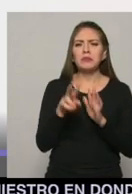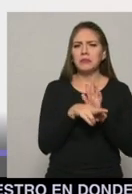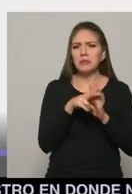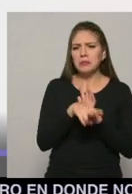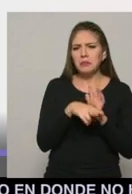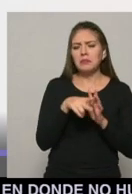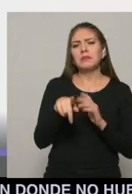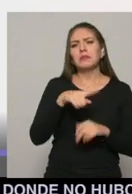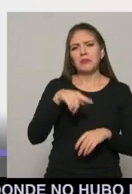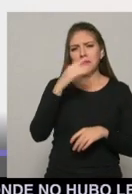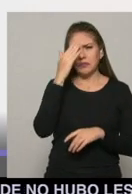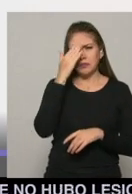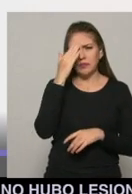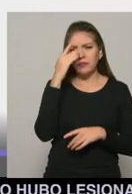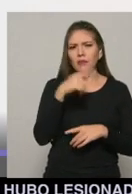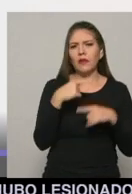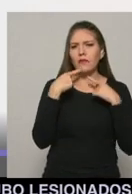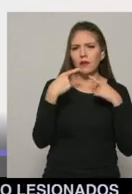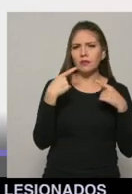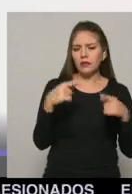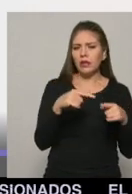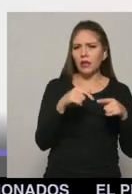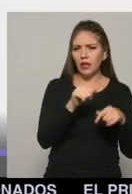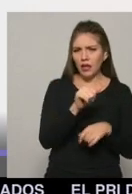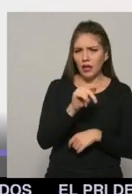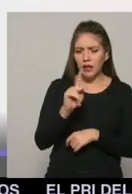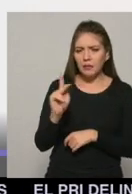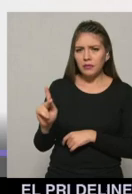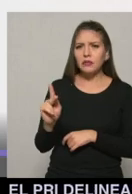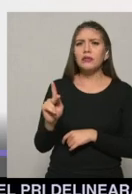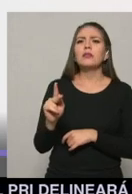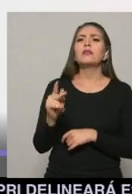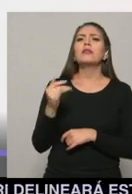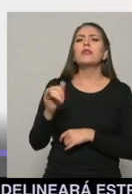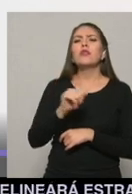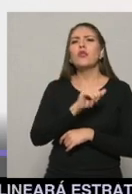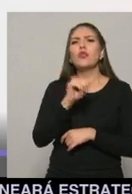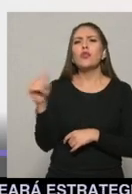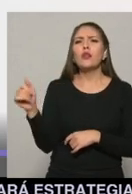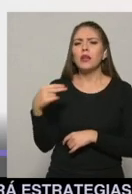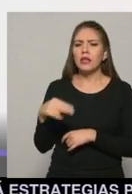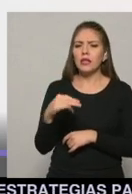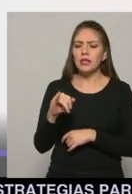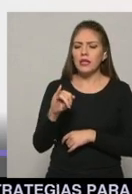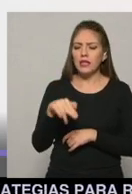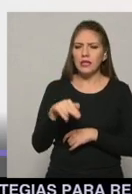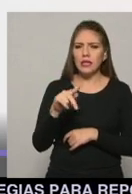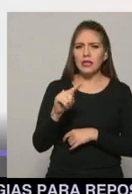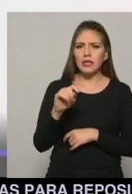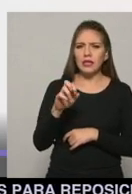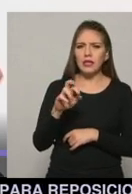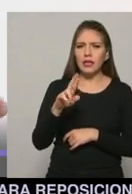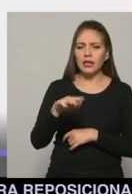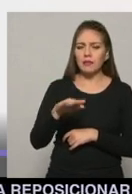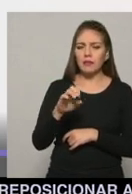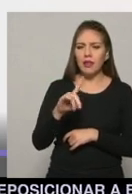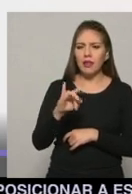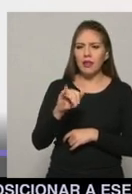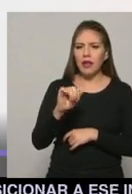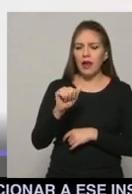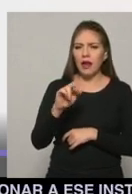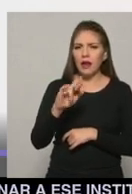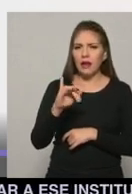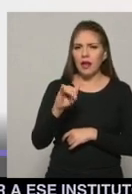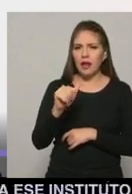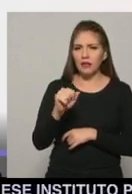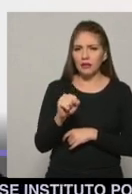conocemos estas aplicaciones muy famosas, y hay otras que se llaman intermediarias, son plataformas que unen al proveedor de un